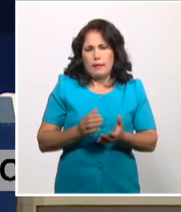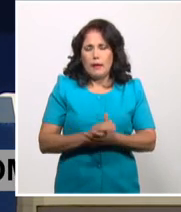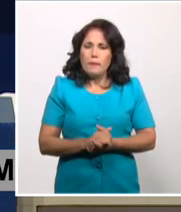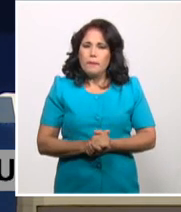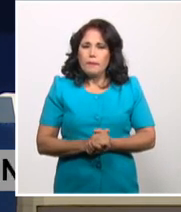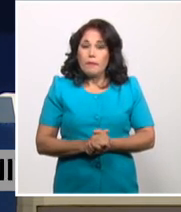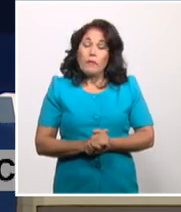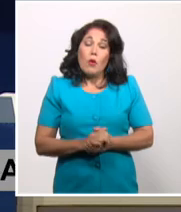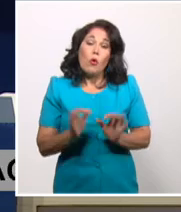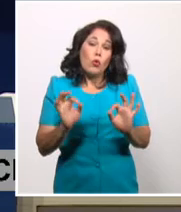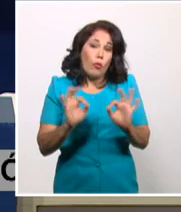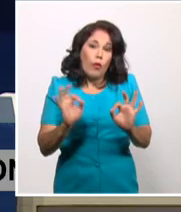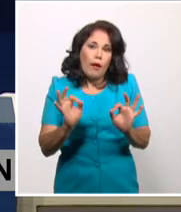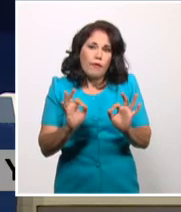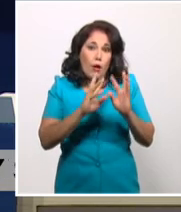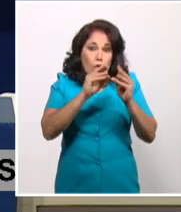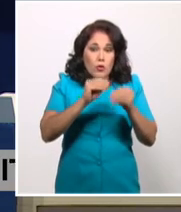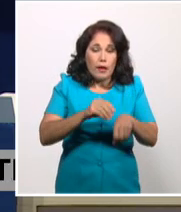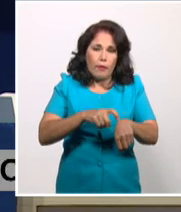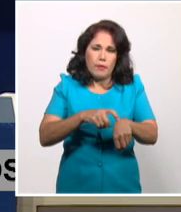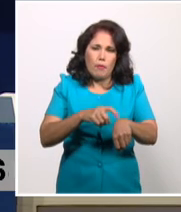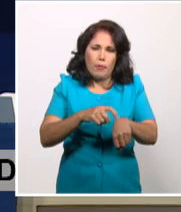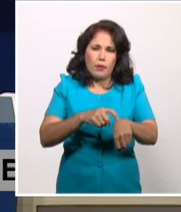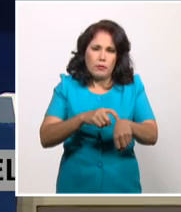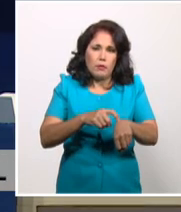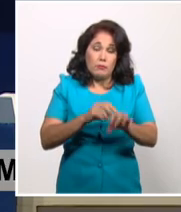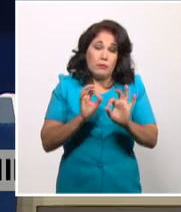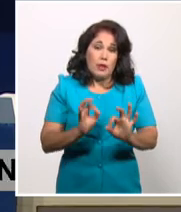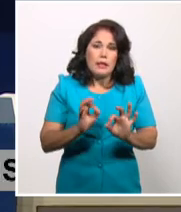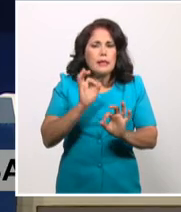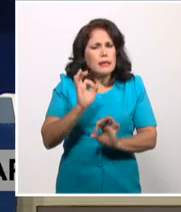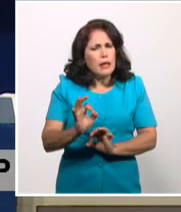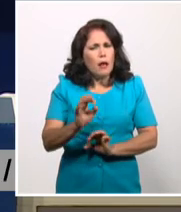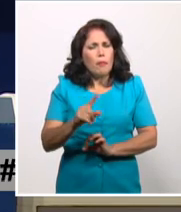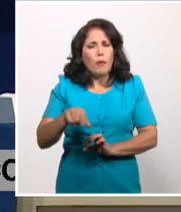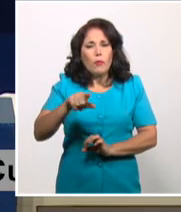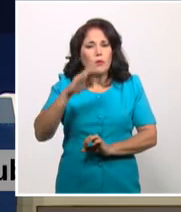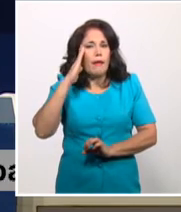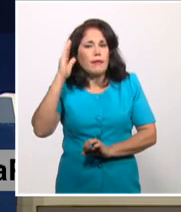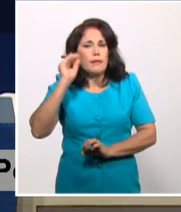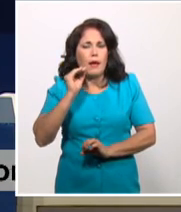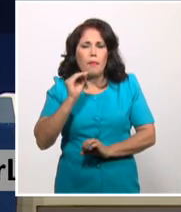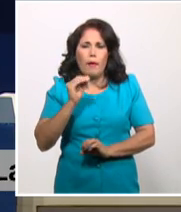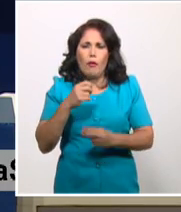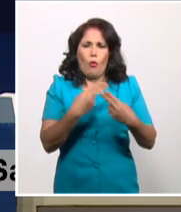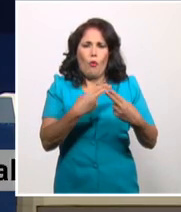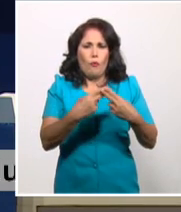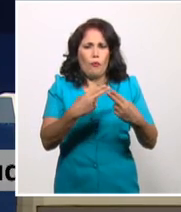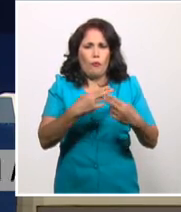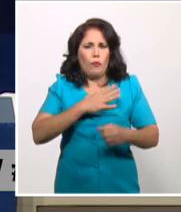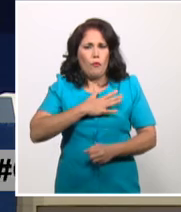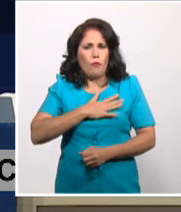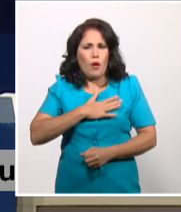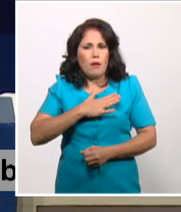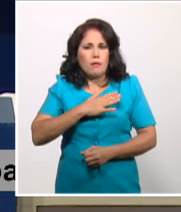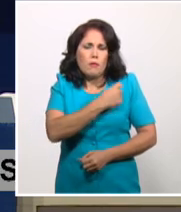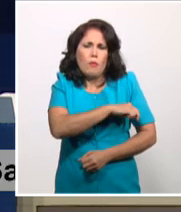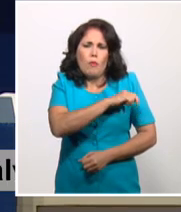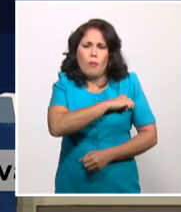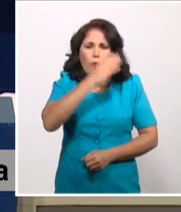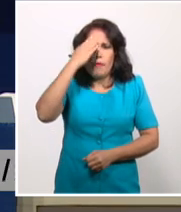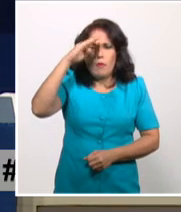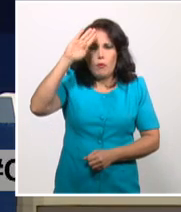o no se recoge en ese parte. Siempre lo que sí podemos decirle a nuestra población,